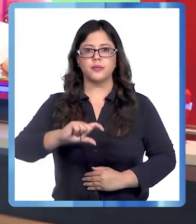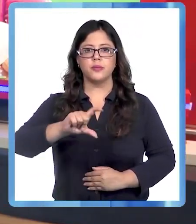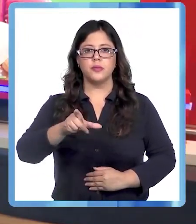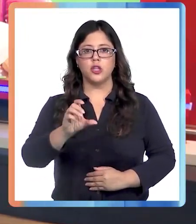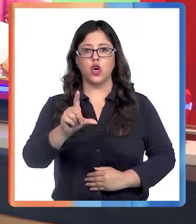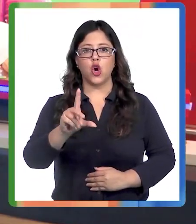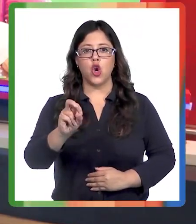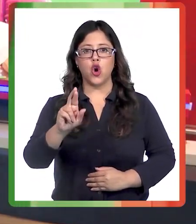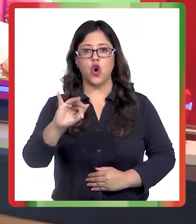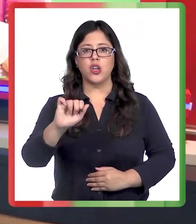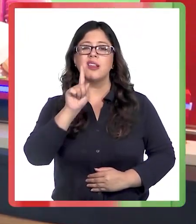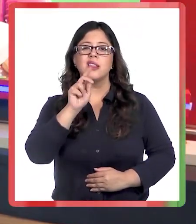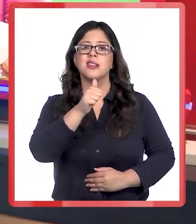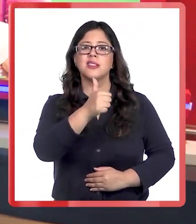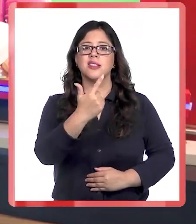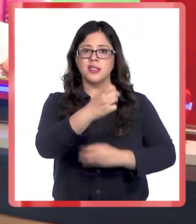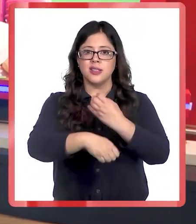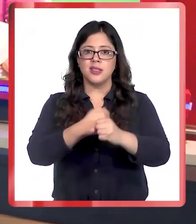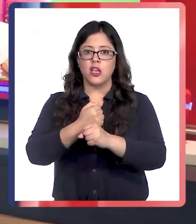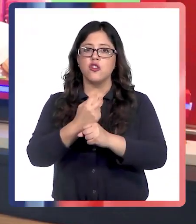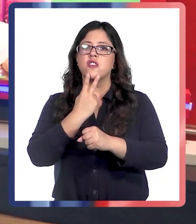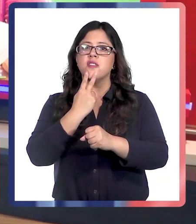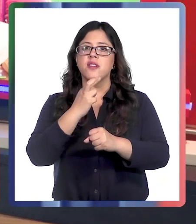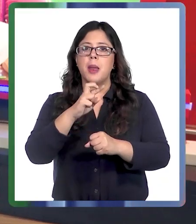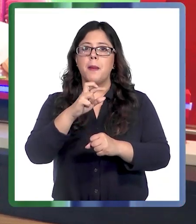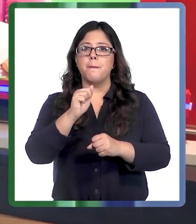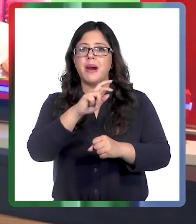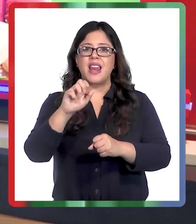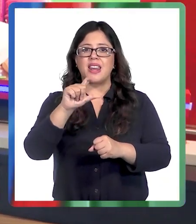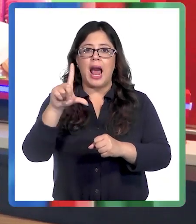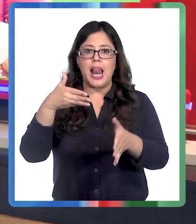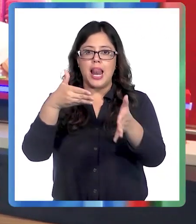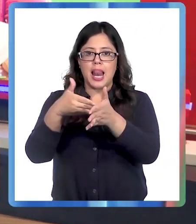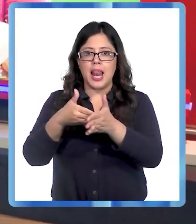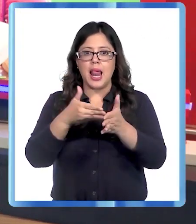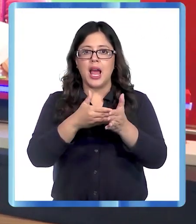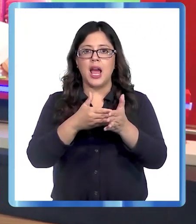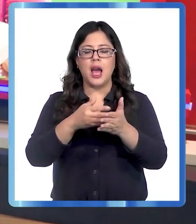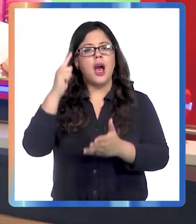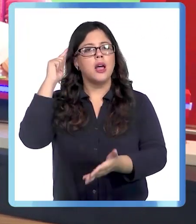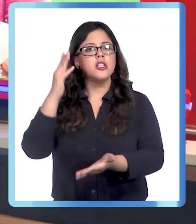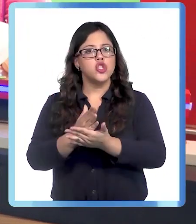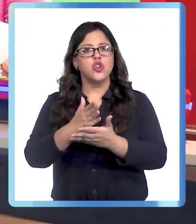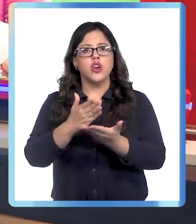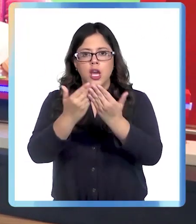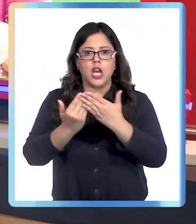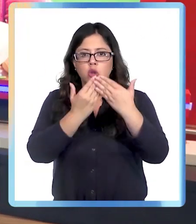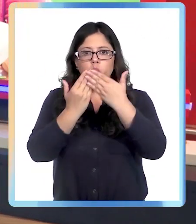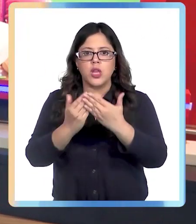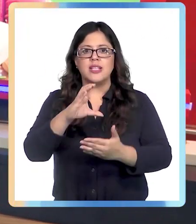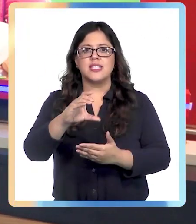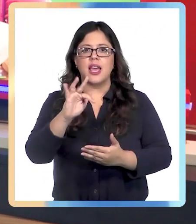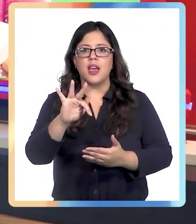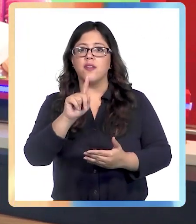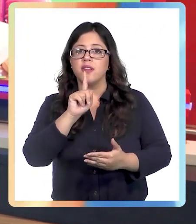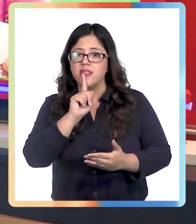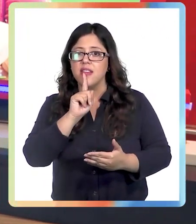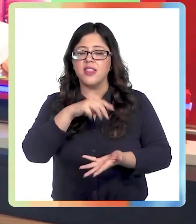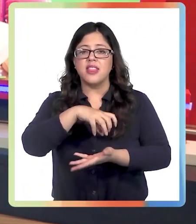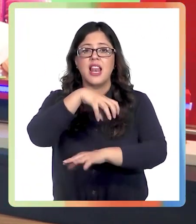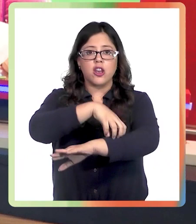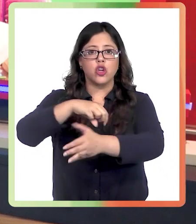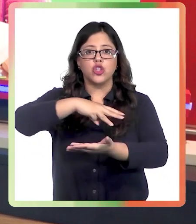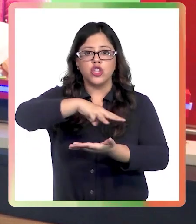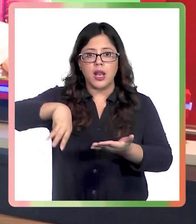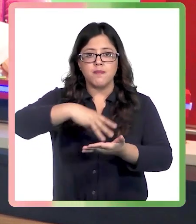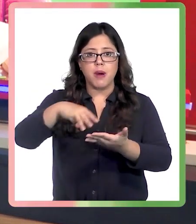Gloria tiene 67 años y vive en Parral. Decidió estudiar Administración Pública en el Centro de Formación Técnica Estatal del Maule. Ya